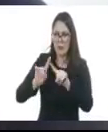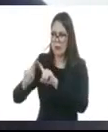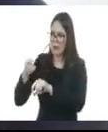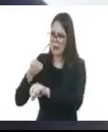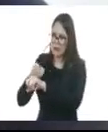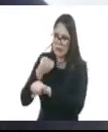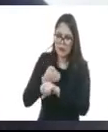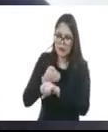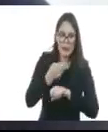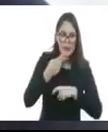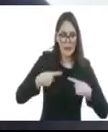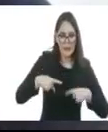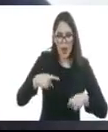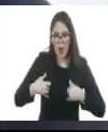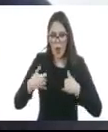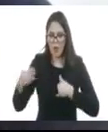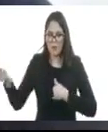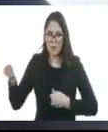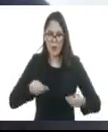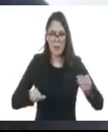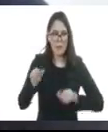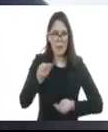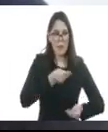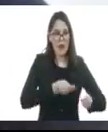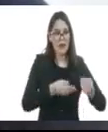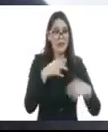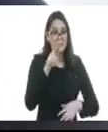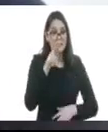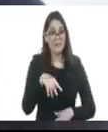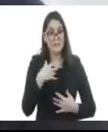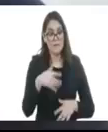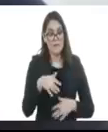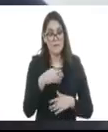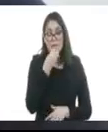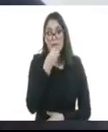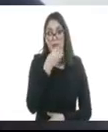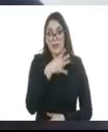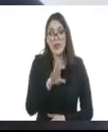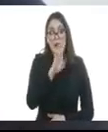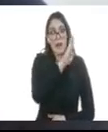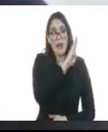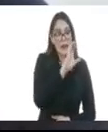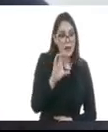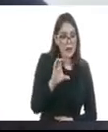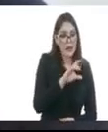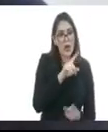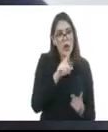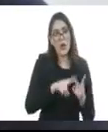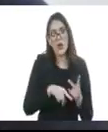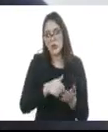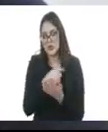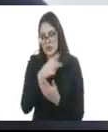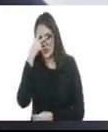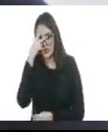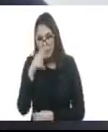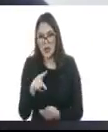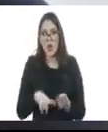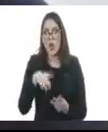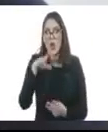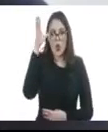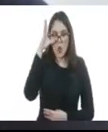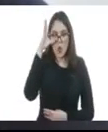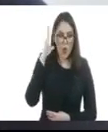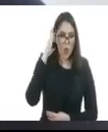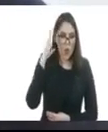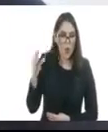un reto para este premio, desde Baja California, los trabajos de Ciudad de México, Coahuila, Colima,